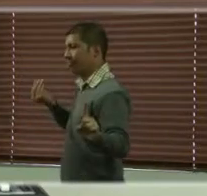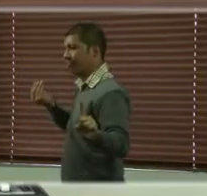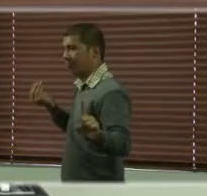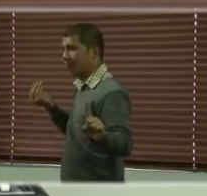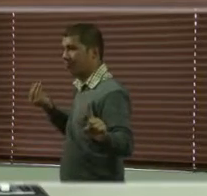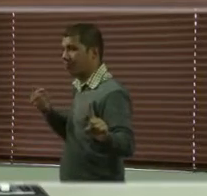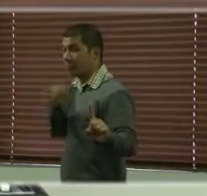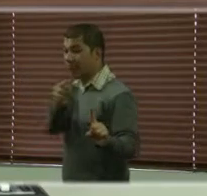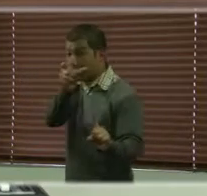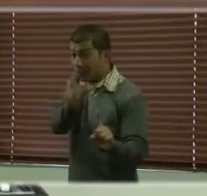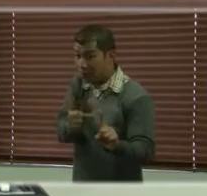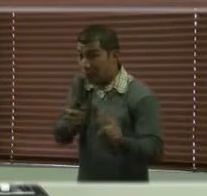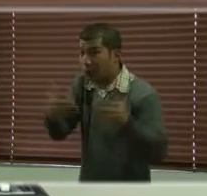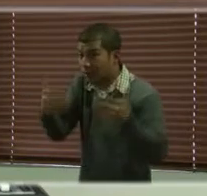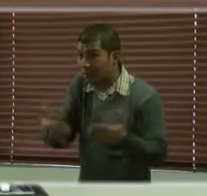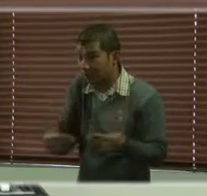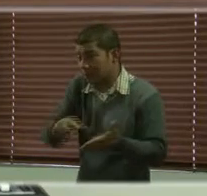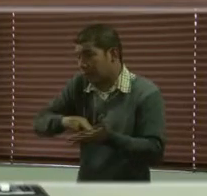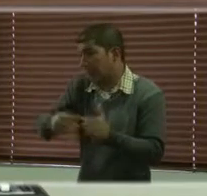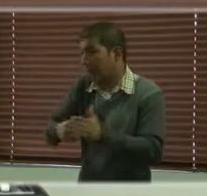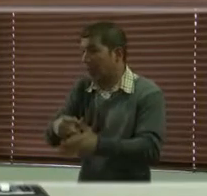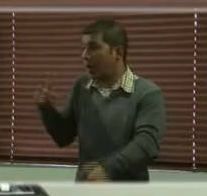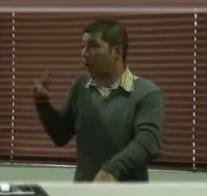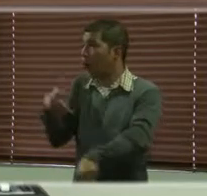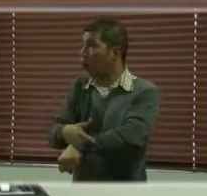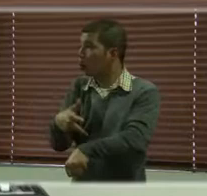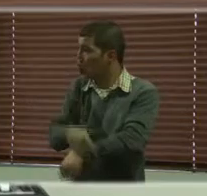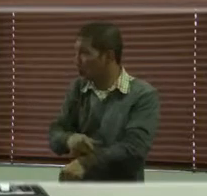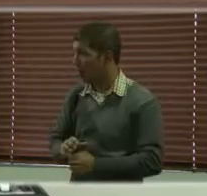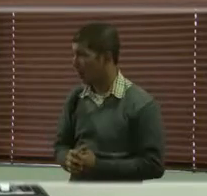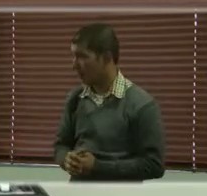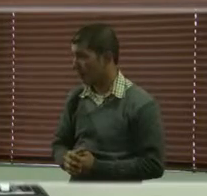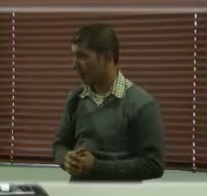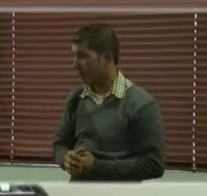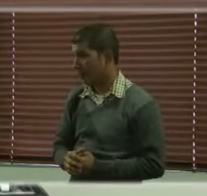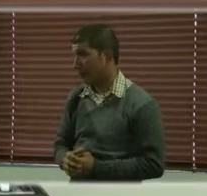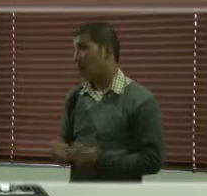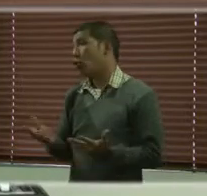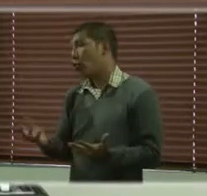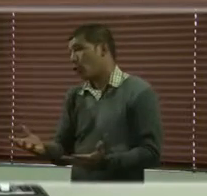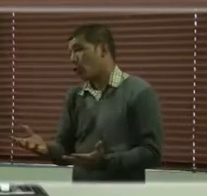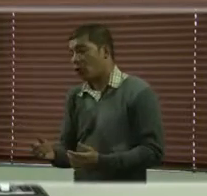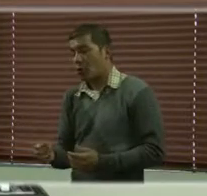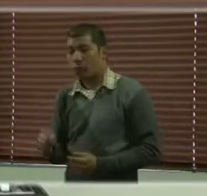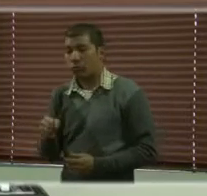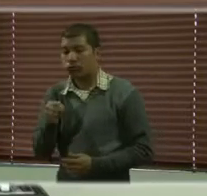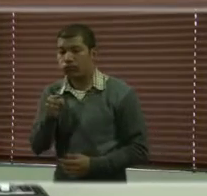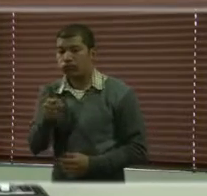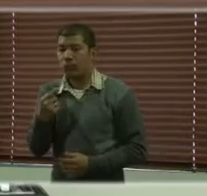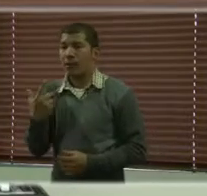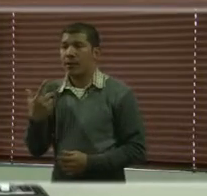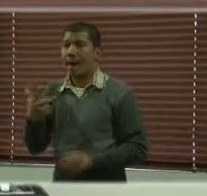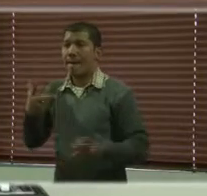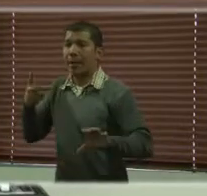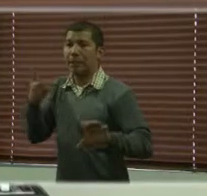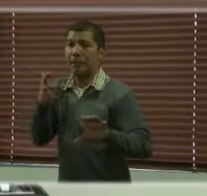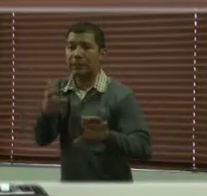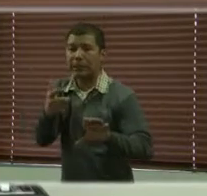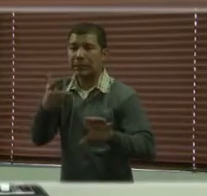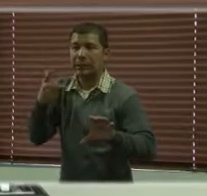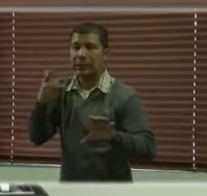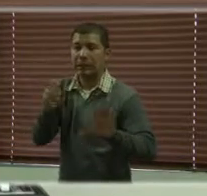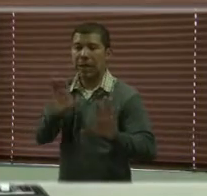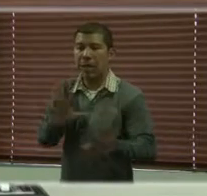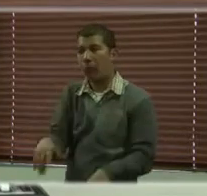tortura o la restricciones físicas o químicas prolongadas y prolongadas